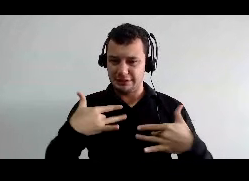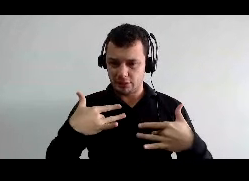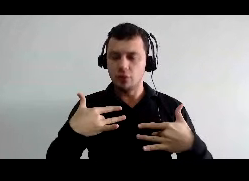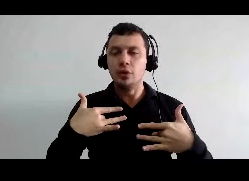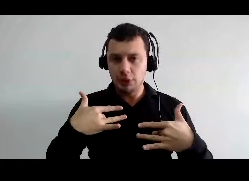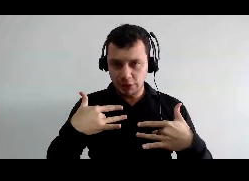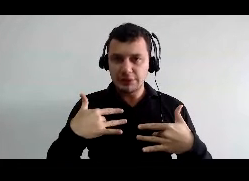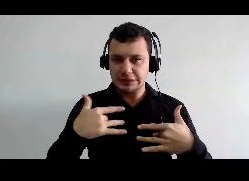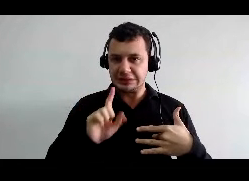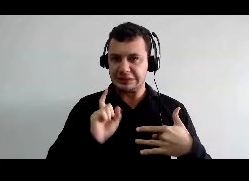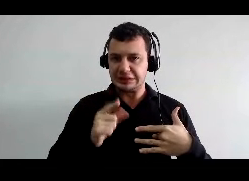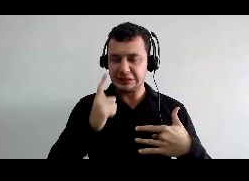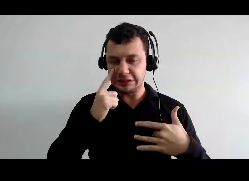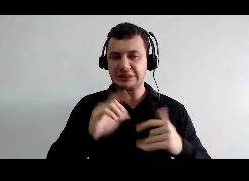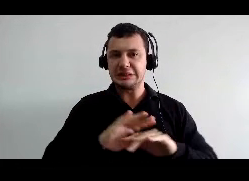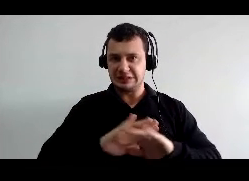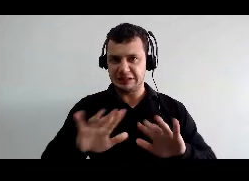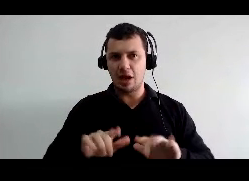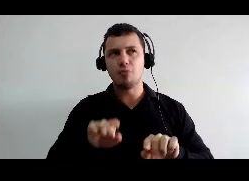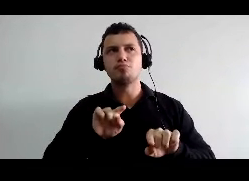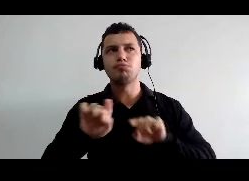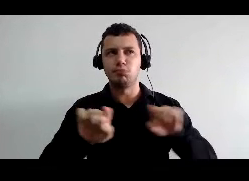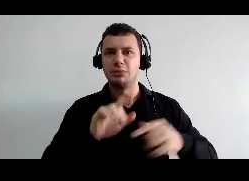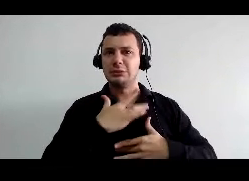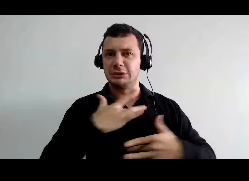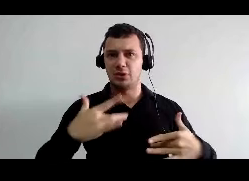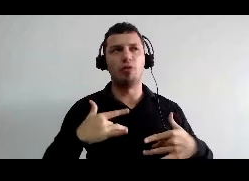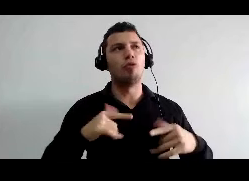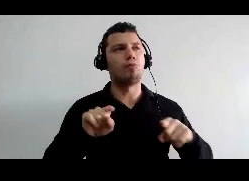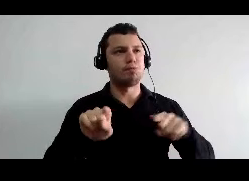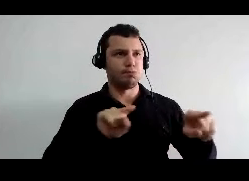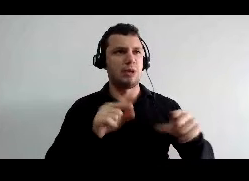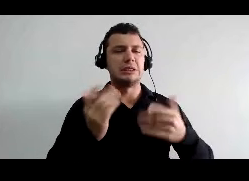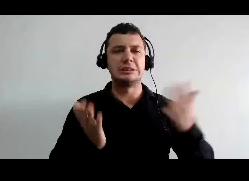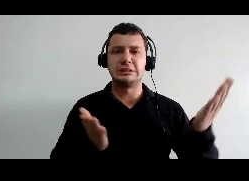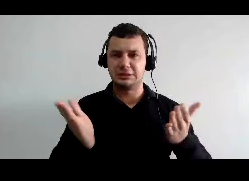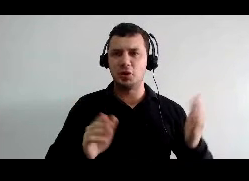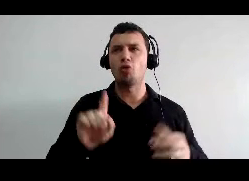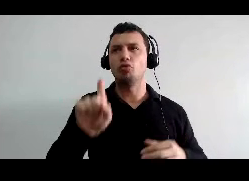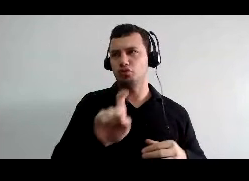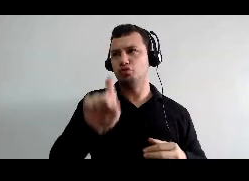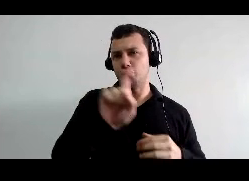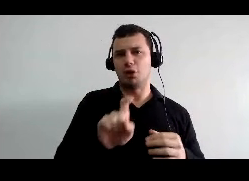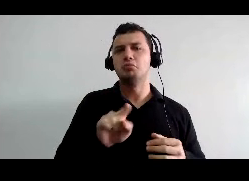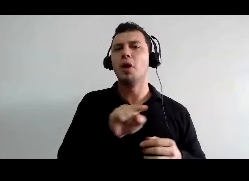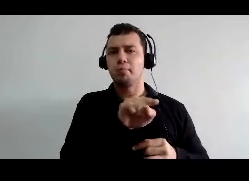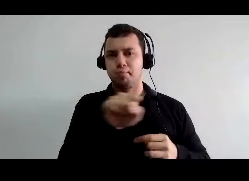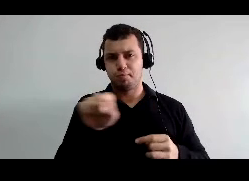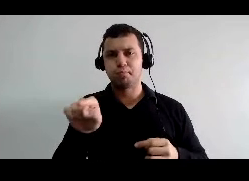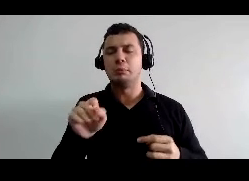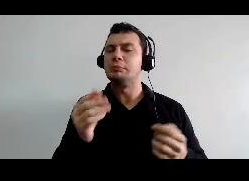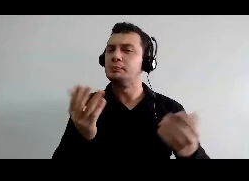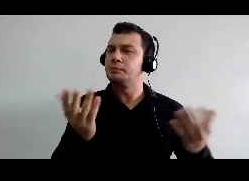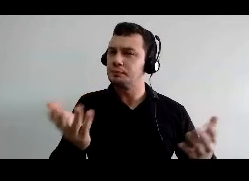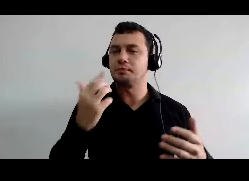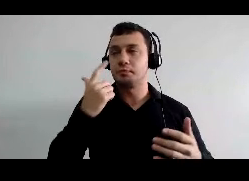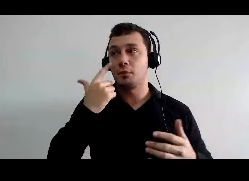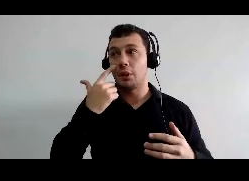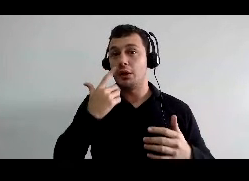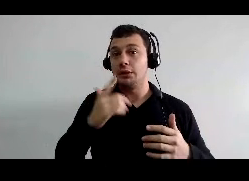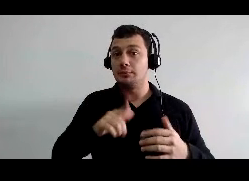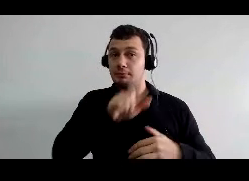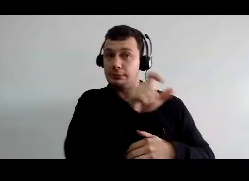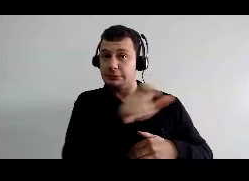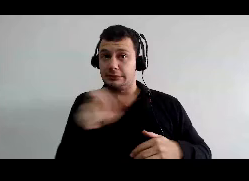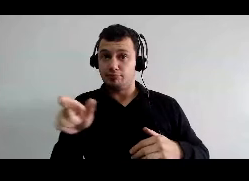establecidos, están determinados, pero yo siempre soy insistente cuando hablo con los profesionales de la salud